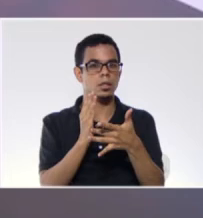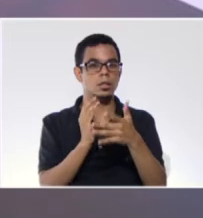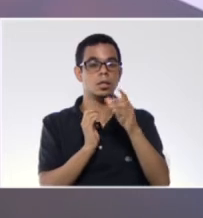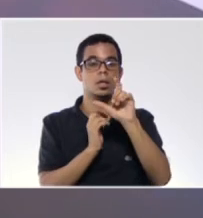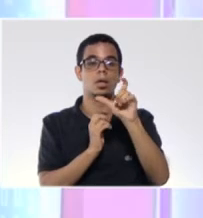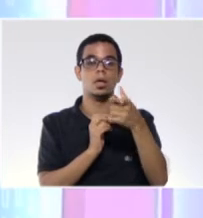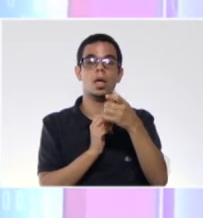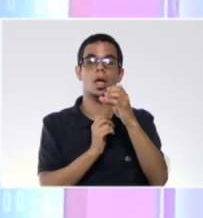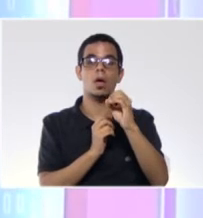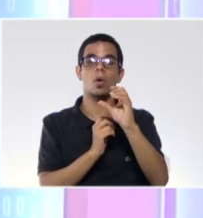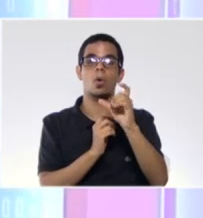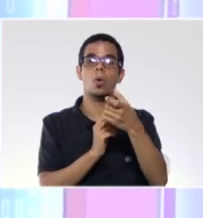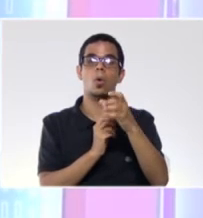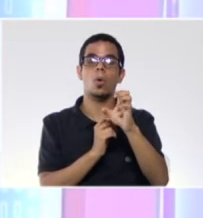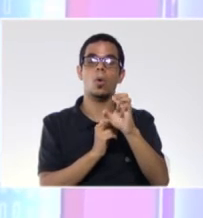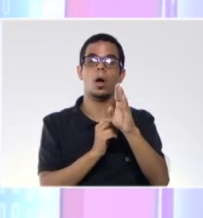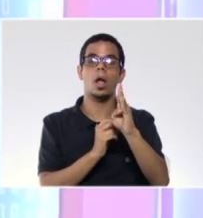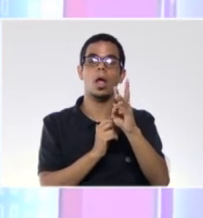GeoGebra.